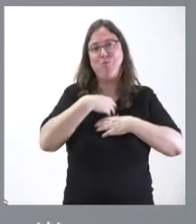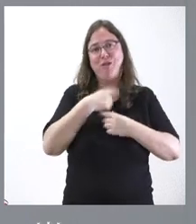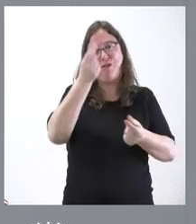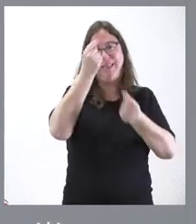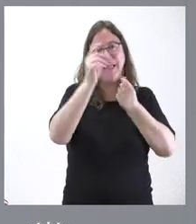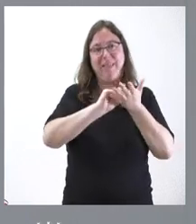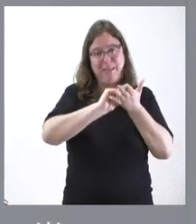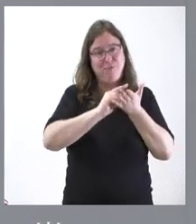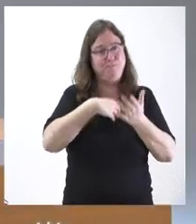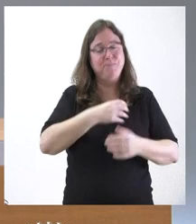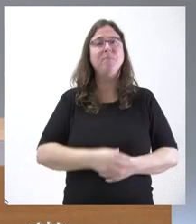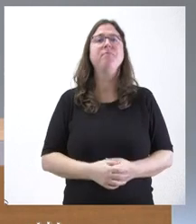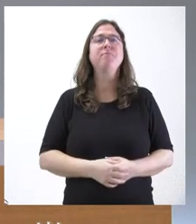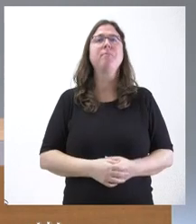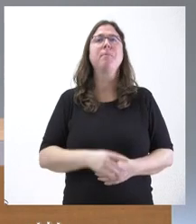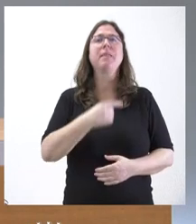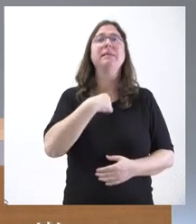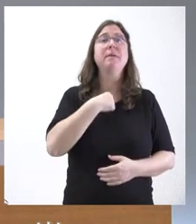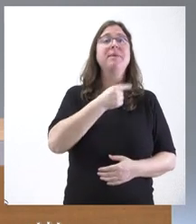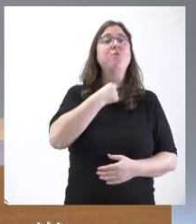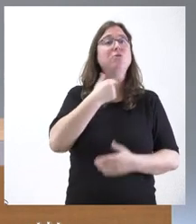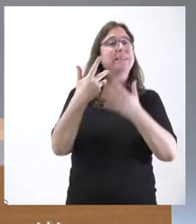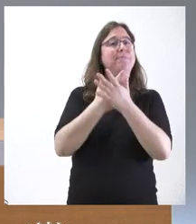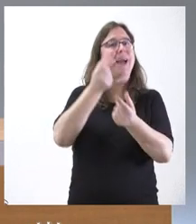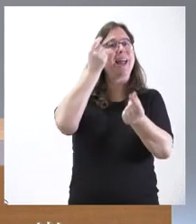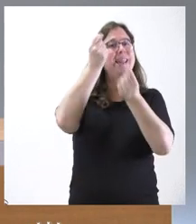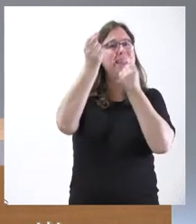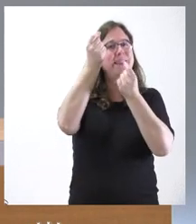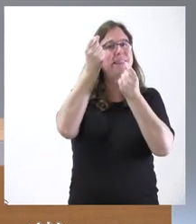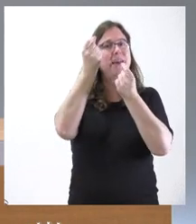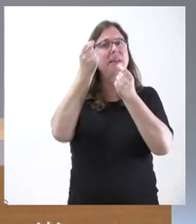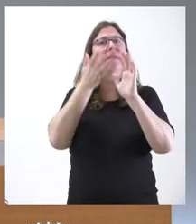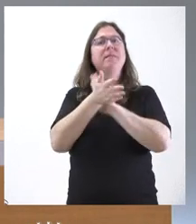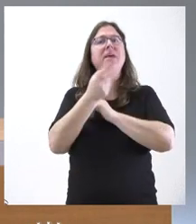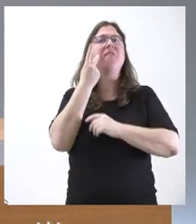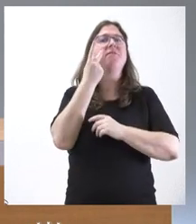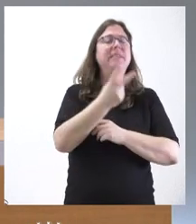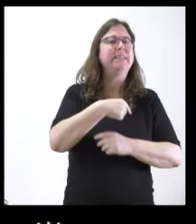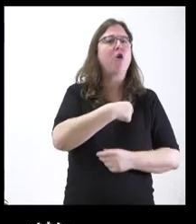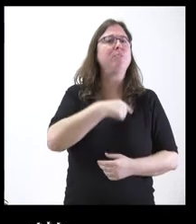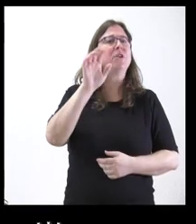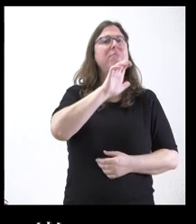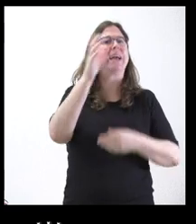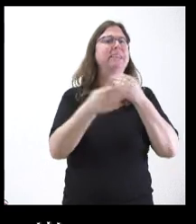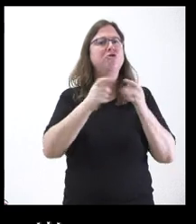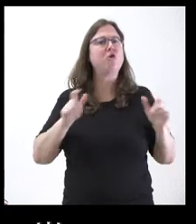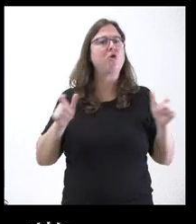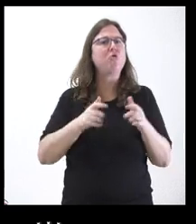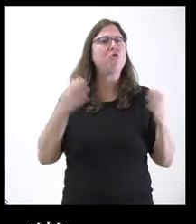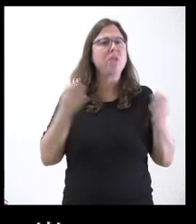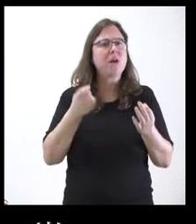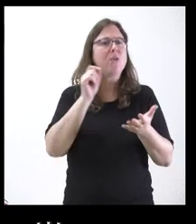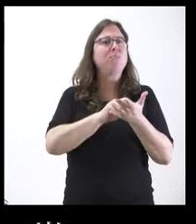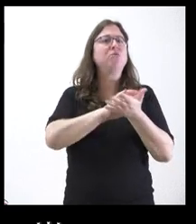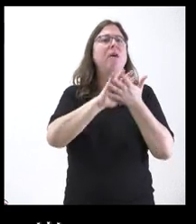poderlo analizar eh Me gustaría que nos detallara un poco más la visita de la comisaria europea Qué se ha tratado en la reunión qué puntos han